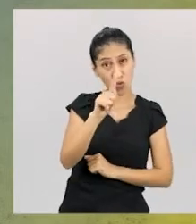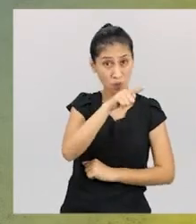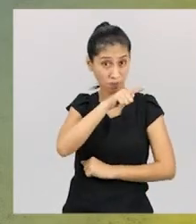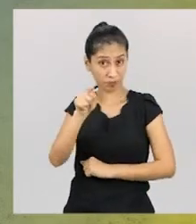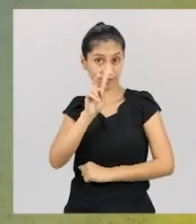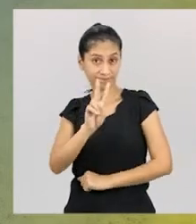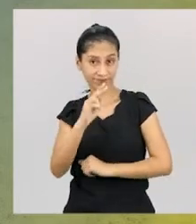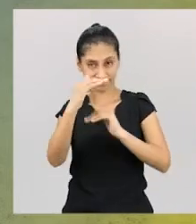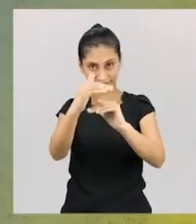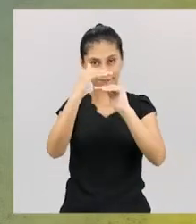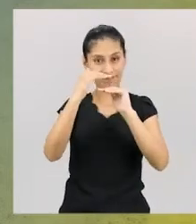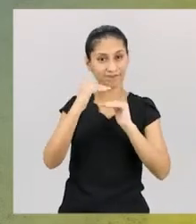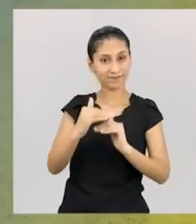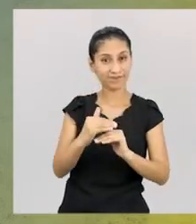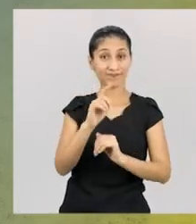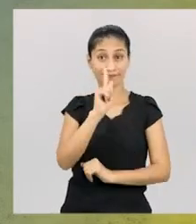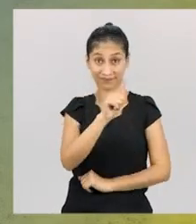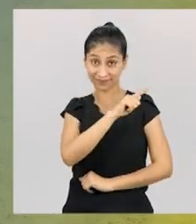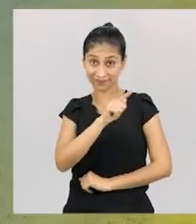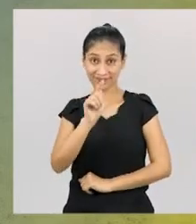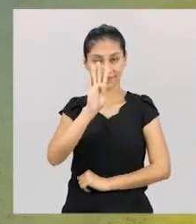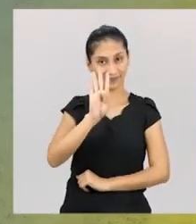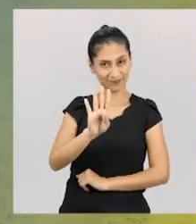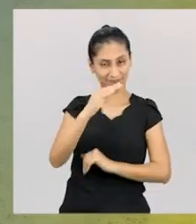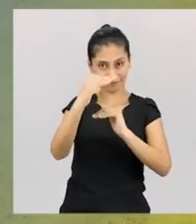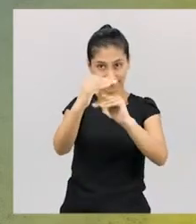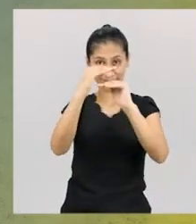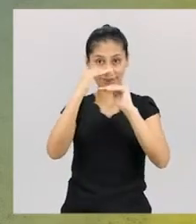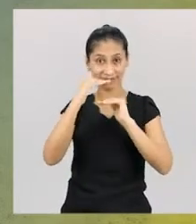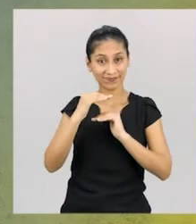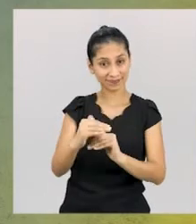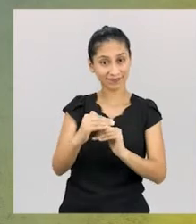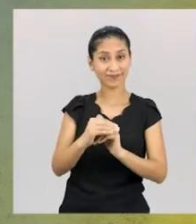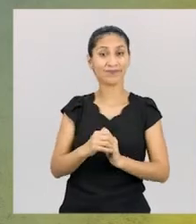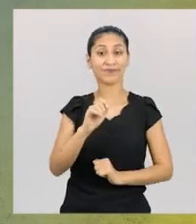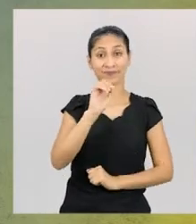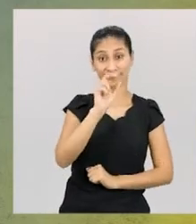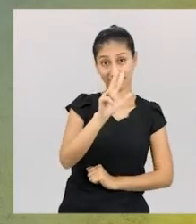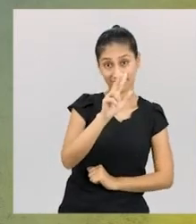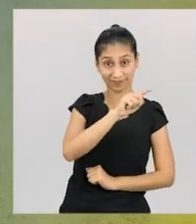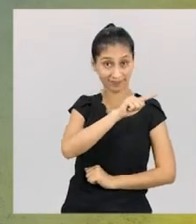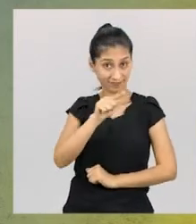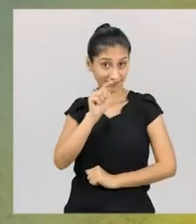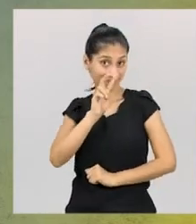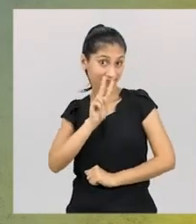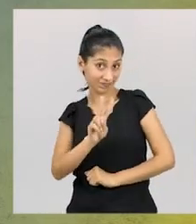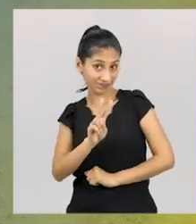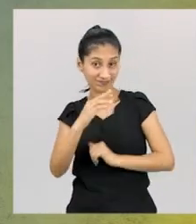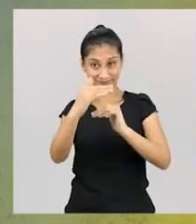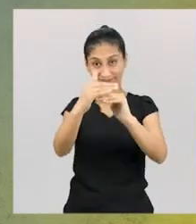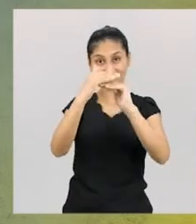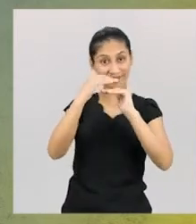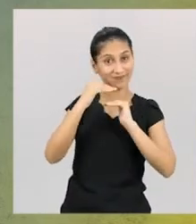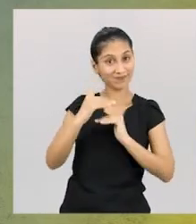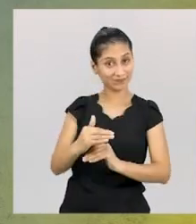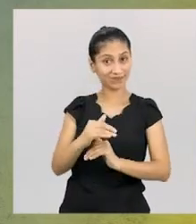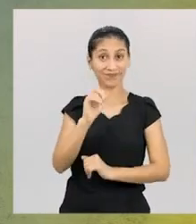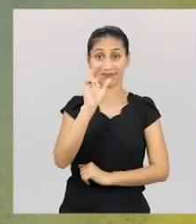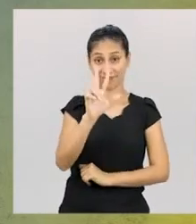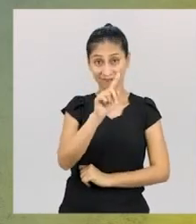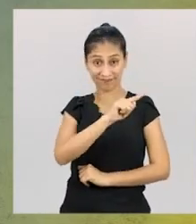1/2. B, 1/4. C, 3/3.